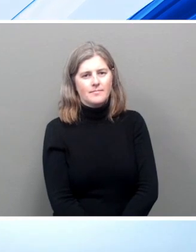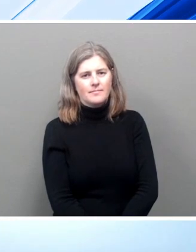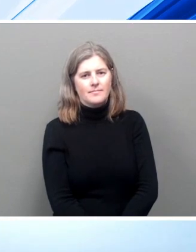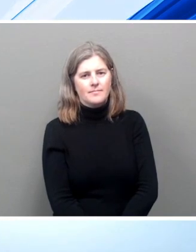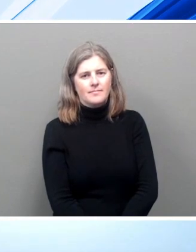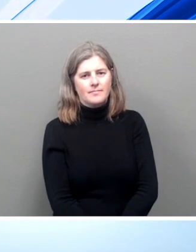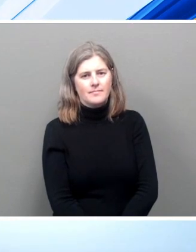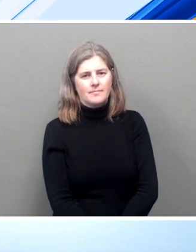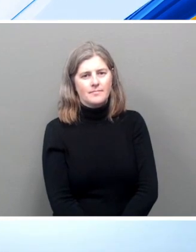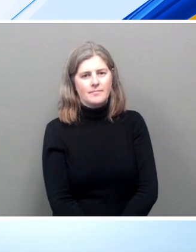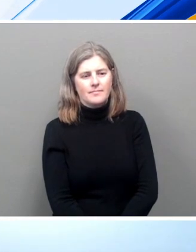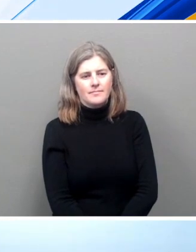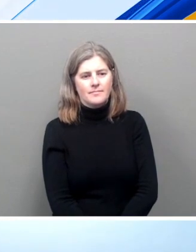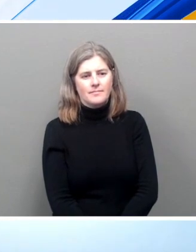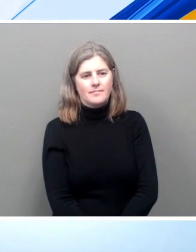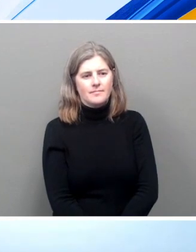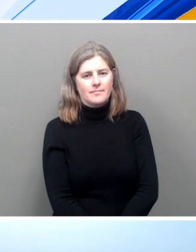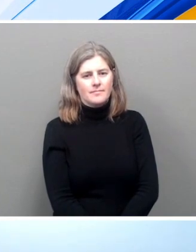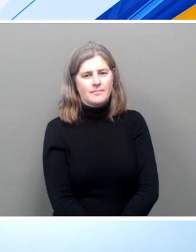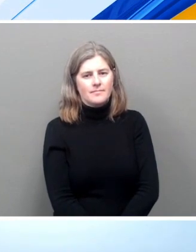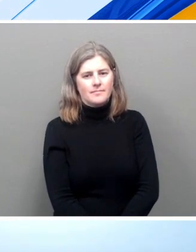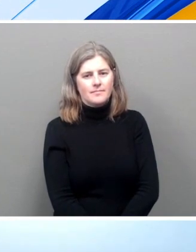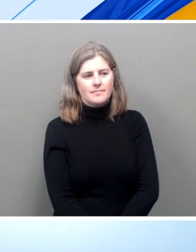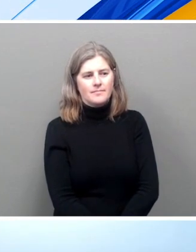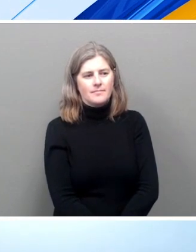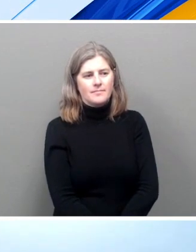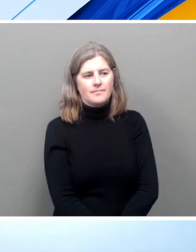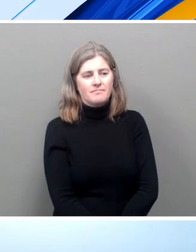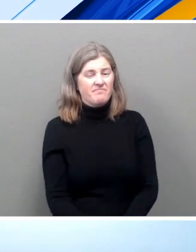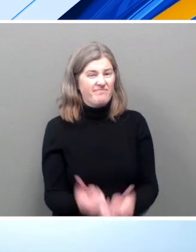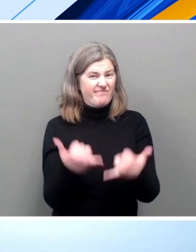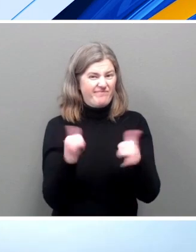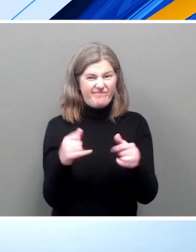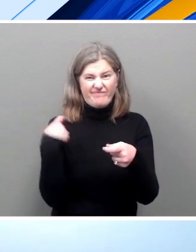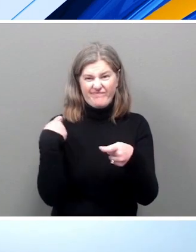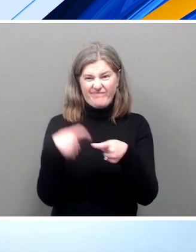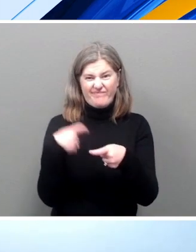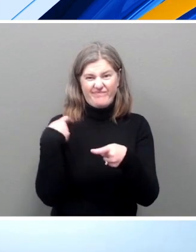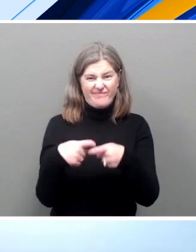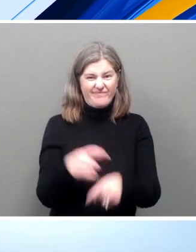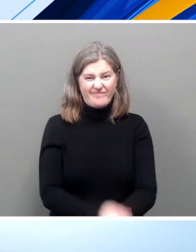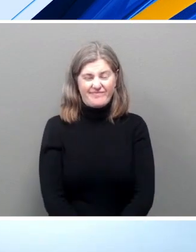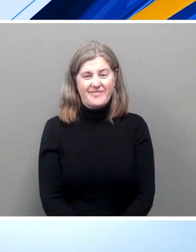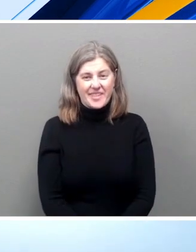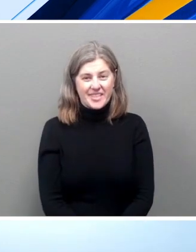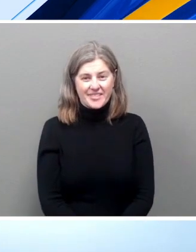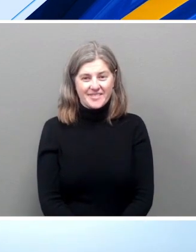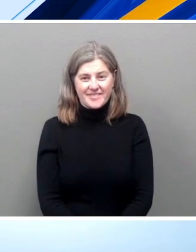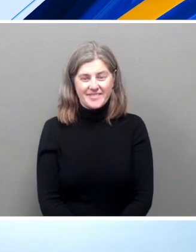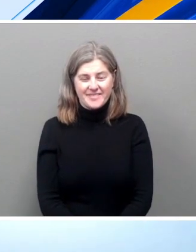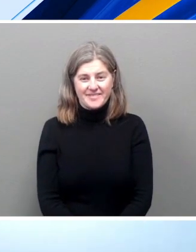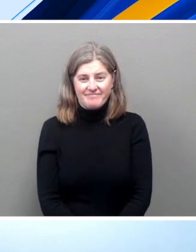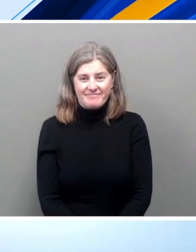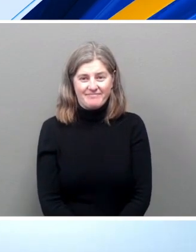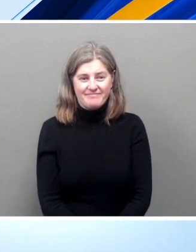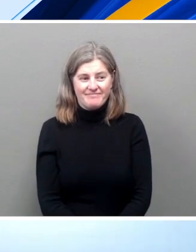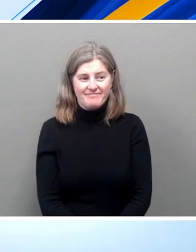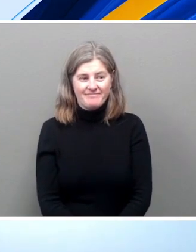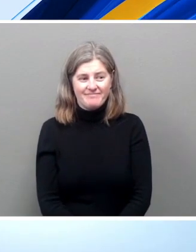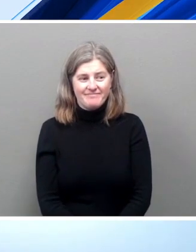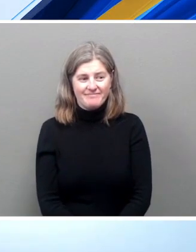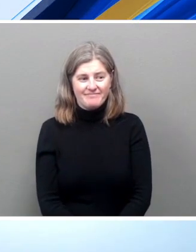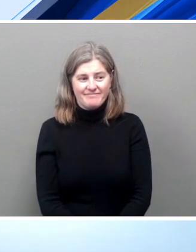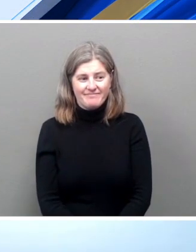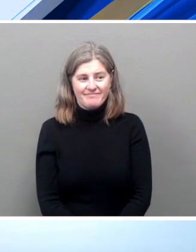pueden ser vacunados y también nuestros ancianos que no pueden tener el mismo, ¿verdad?,